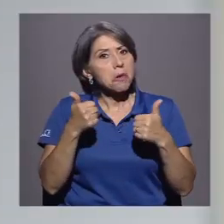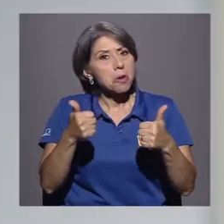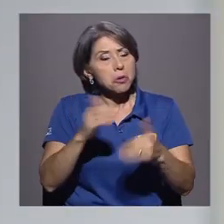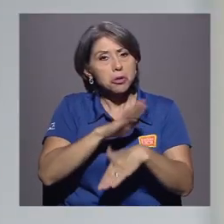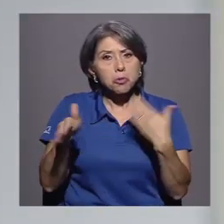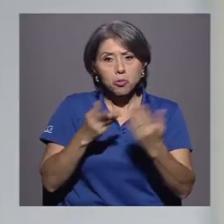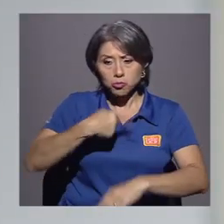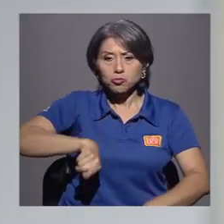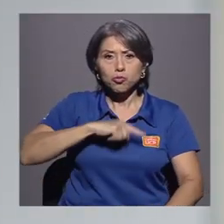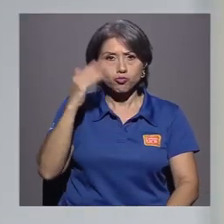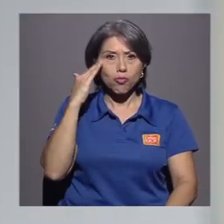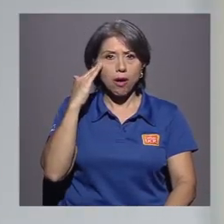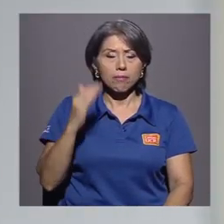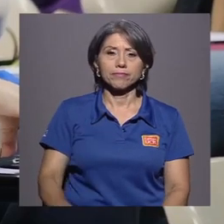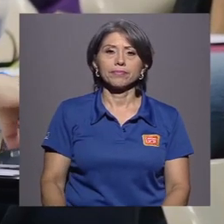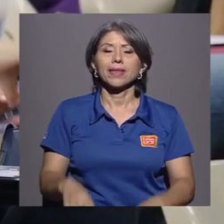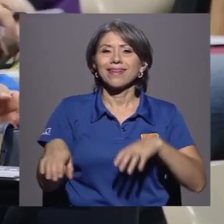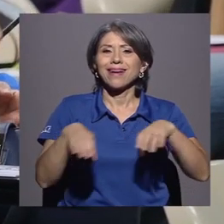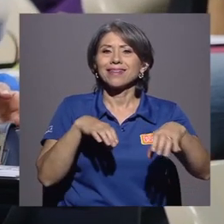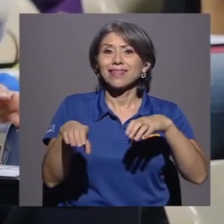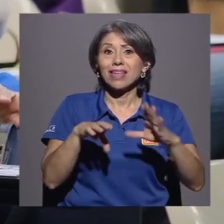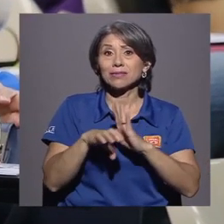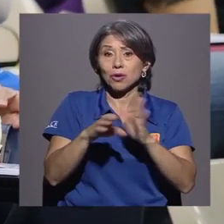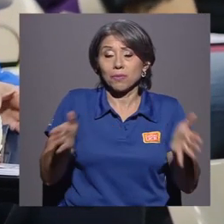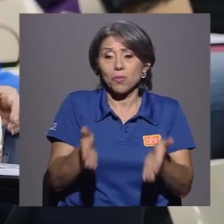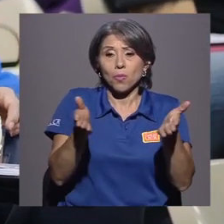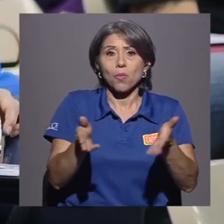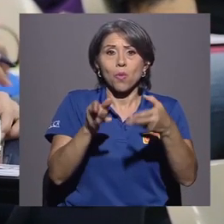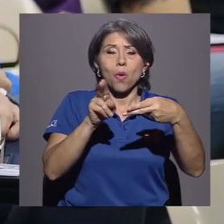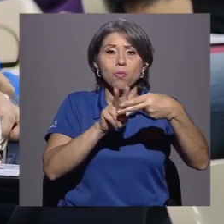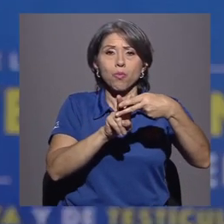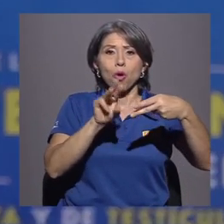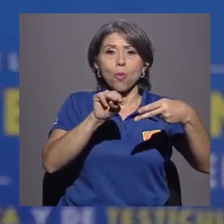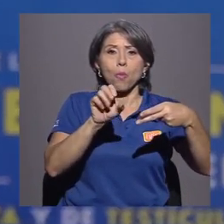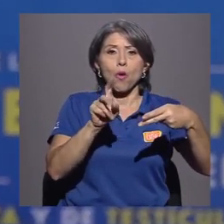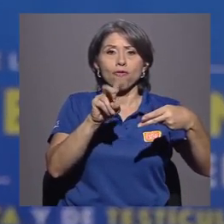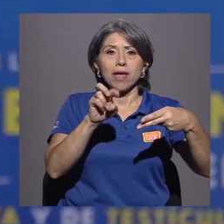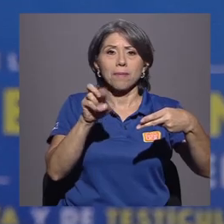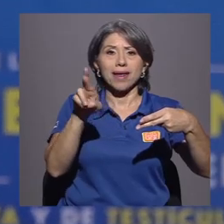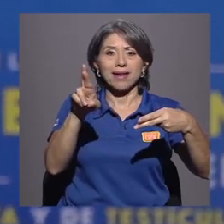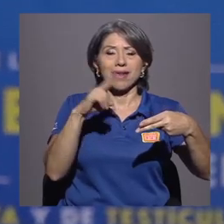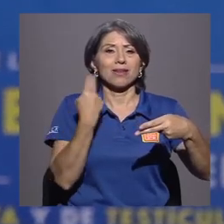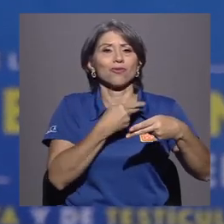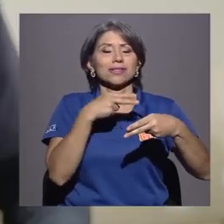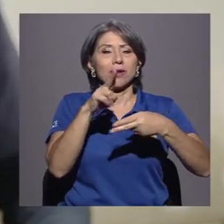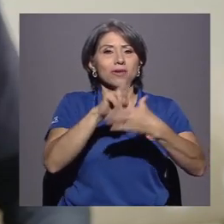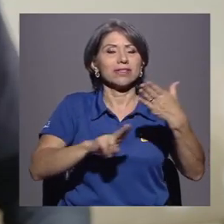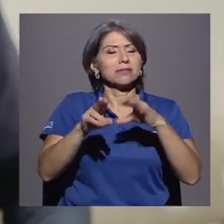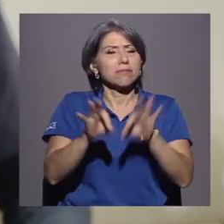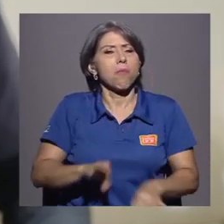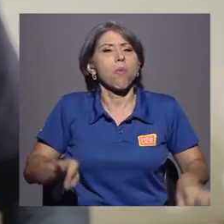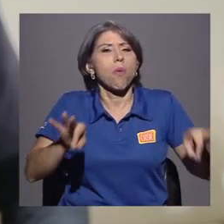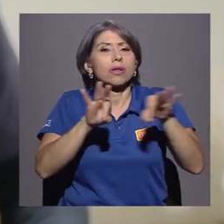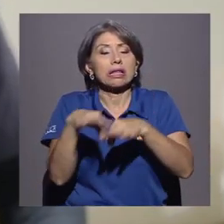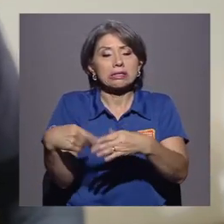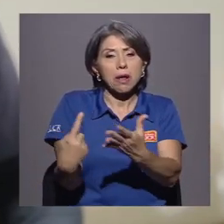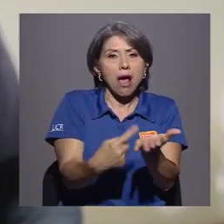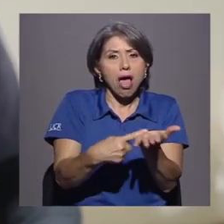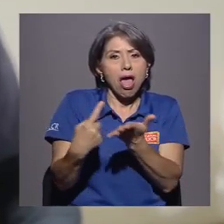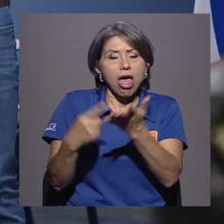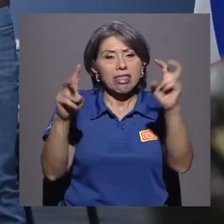estuviésemos informados. Actividades como las que promueve Movember en nuestra universidad son relevantes para crear espacios de discusión